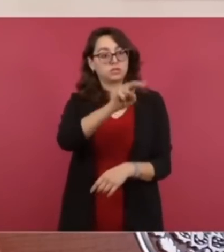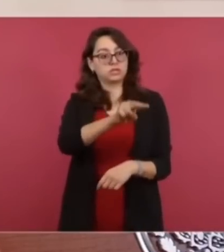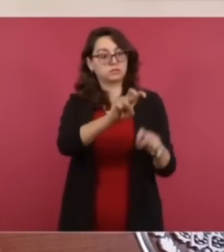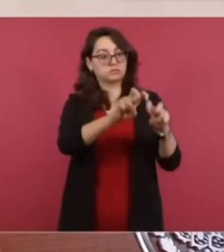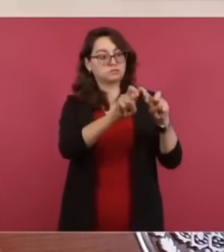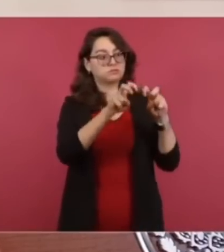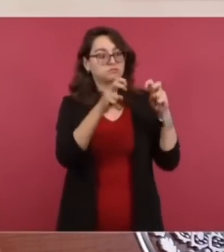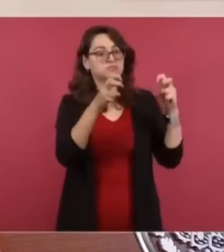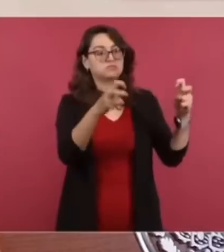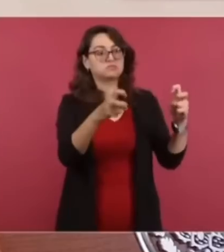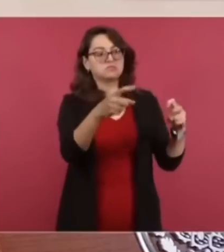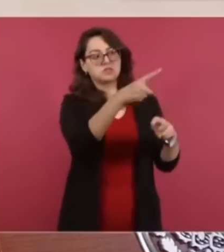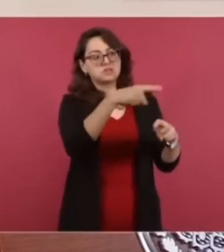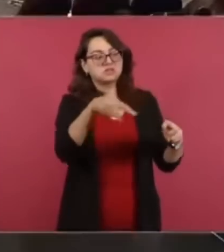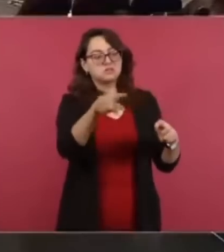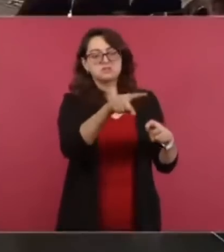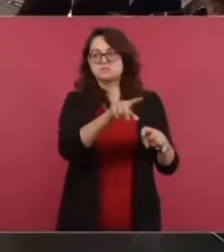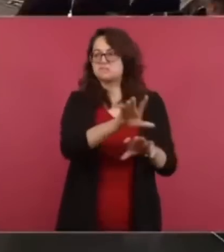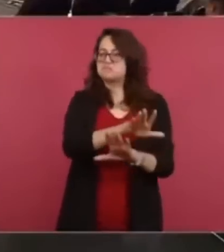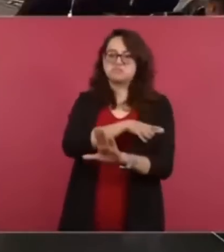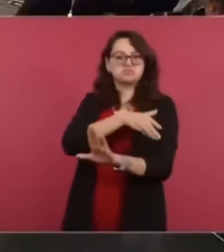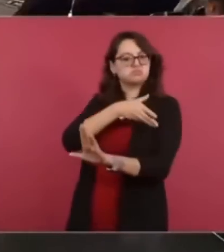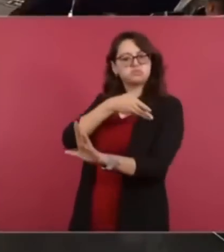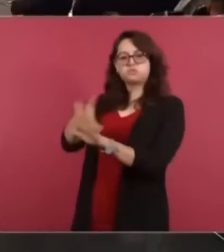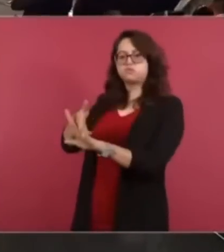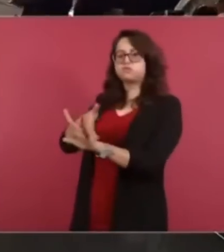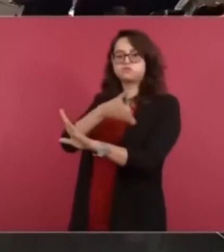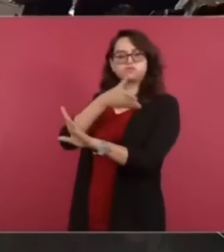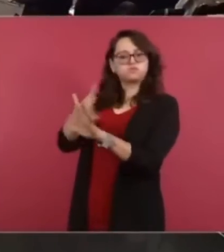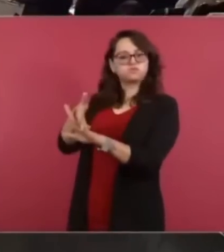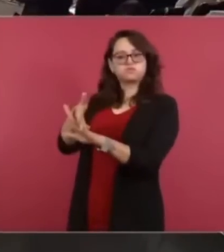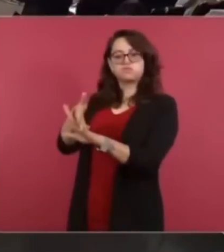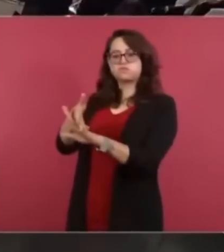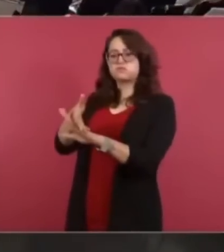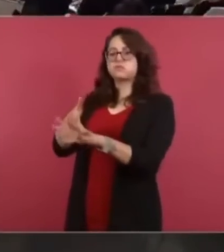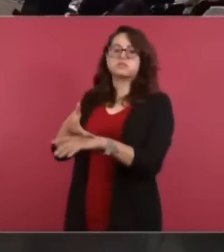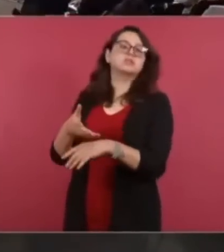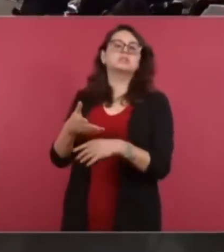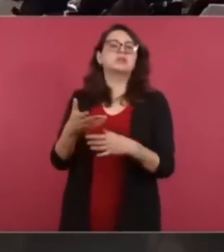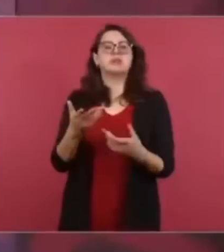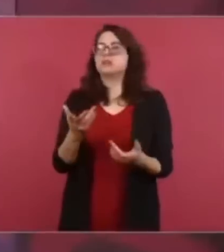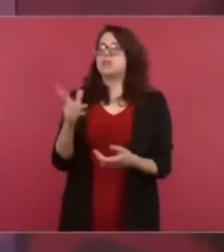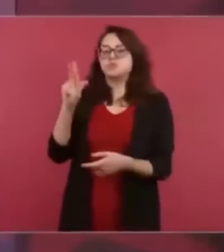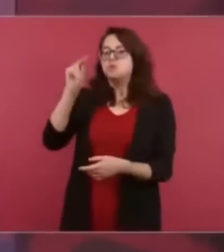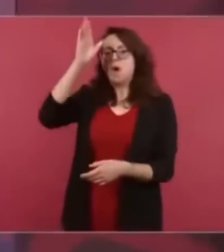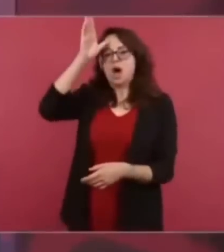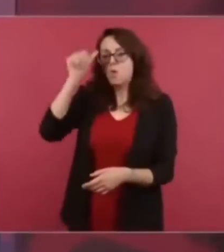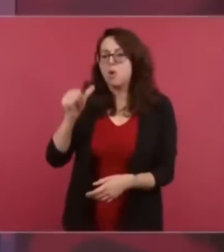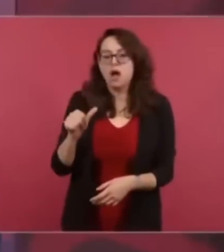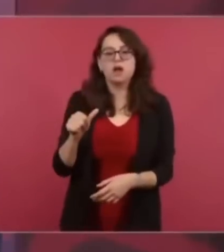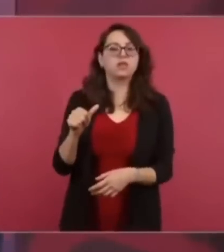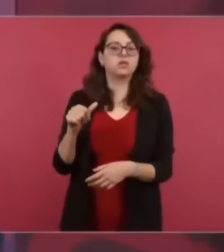se oponían a ciertas decisiones del Ejecutivo,